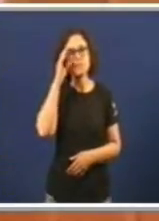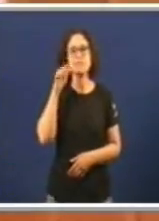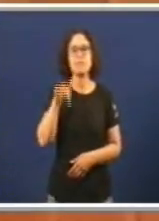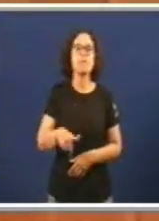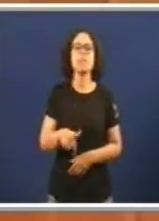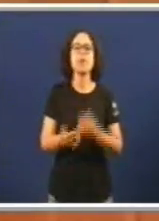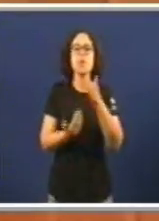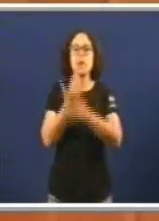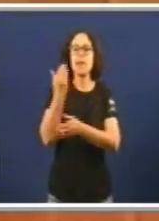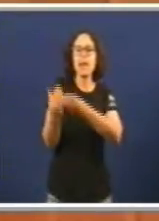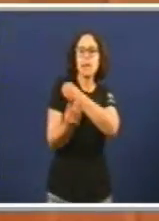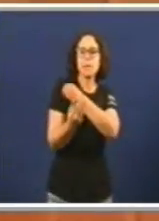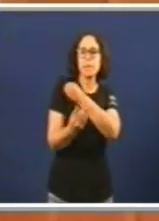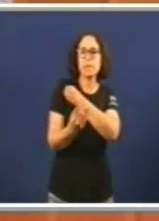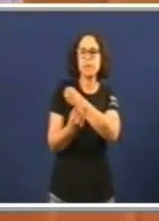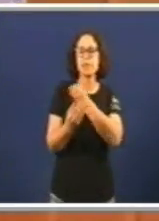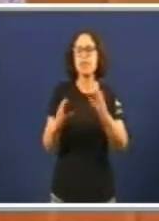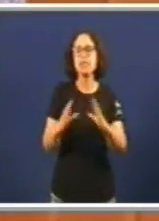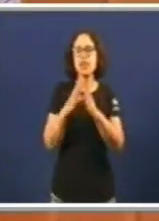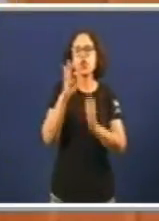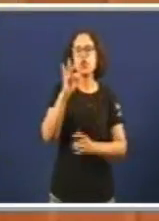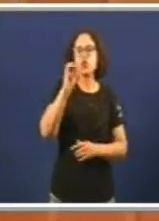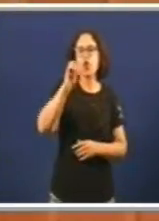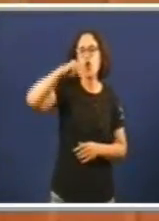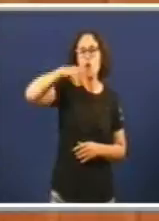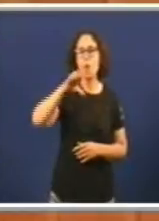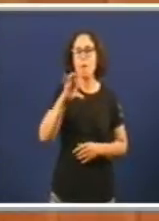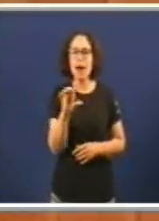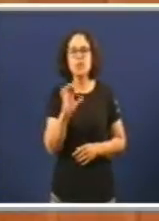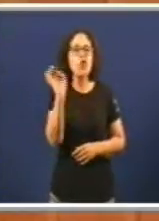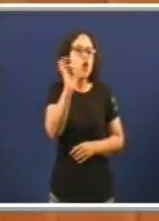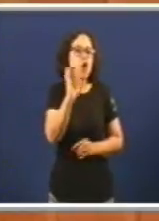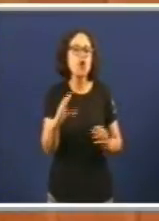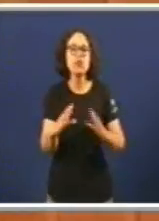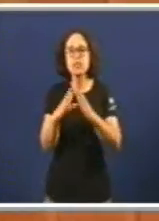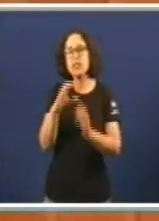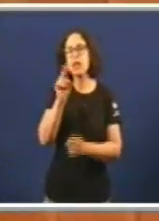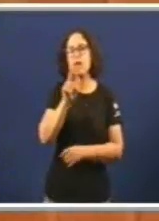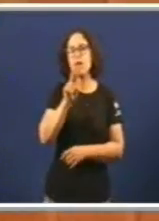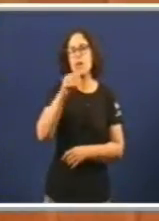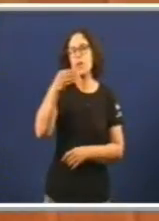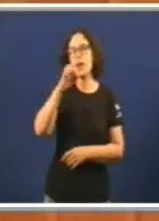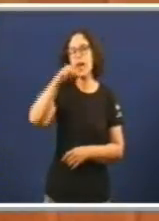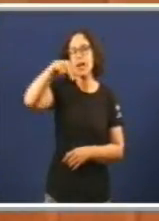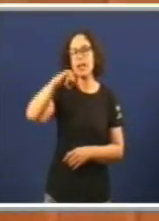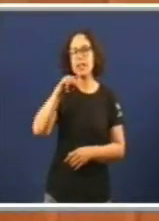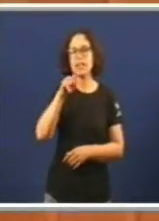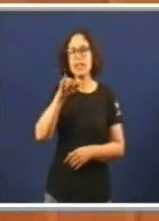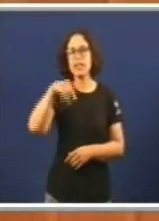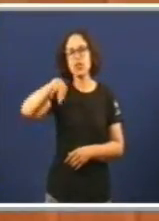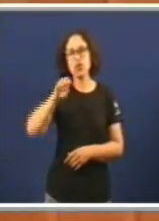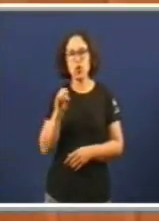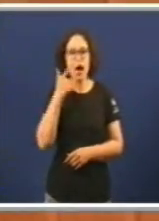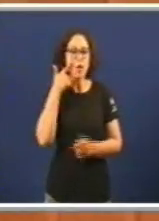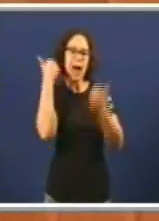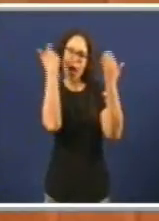despois do Santo Tomás do outro día, non sei, o San Benitiño, comentaban antes pola mañá que era o día, a ver si o San Benitiño